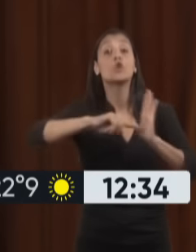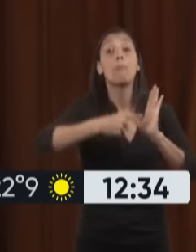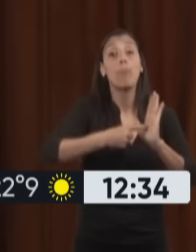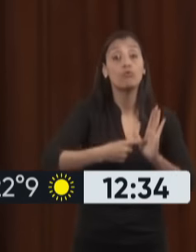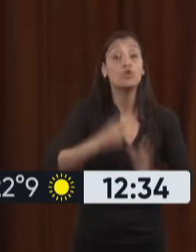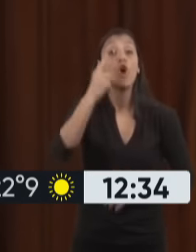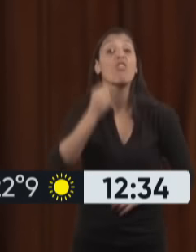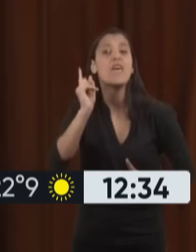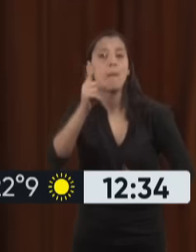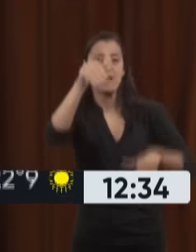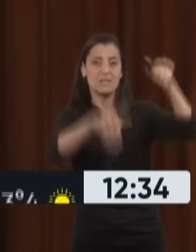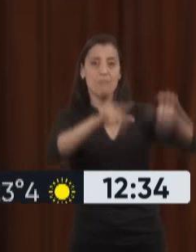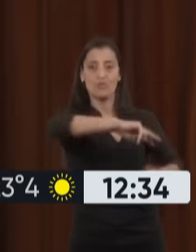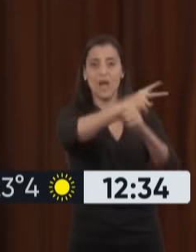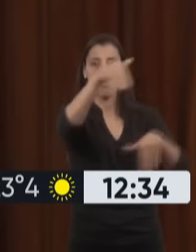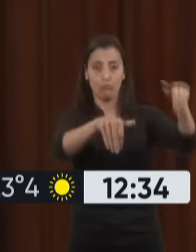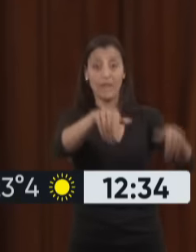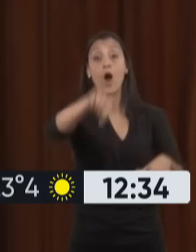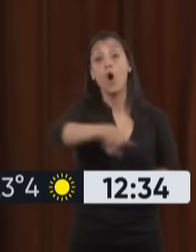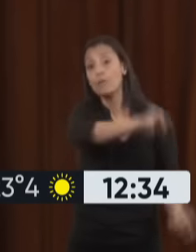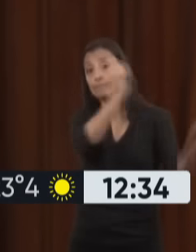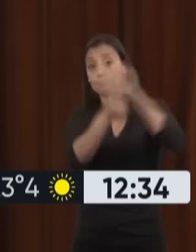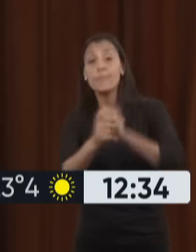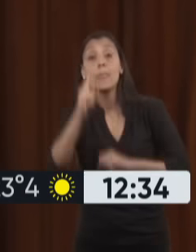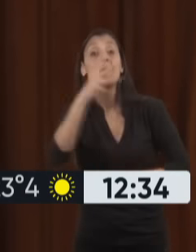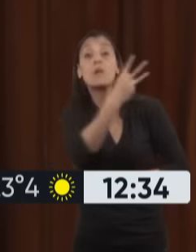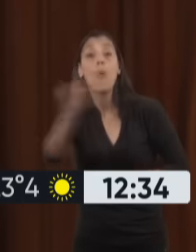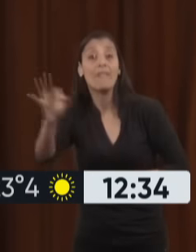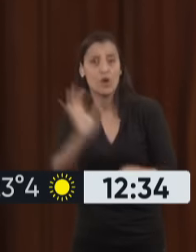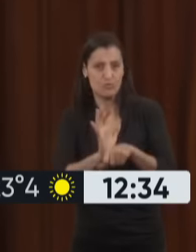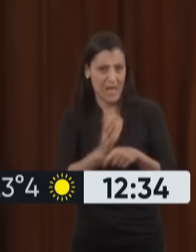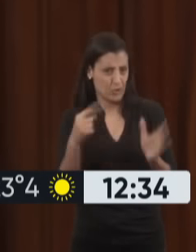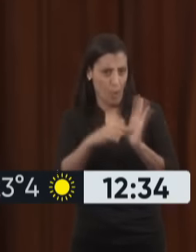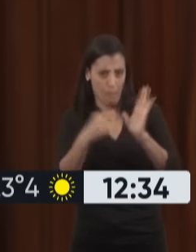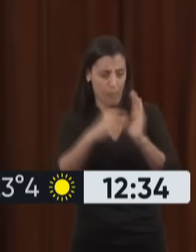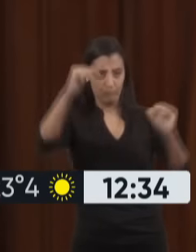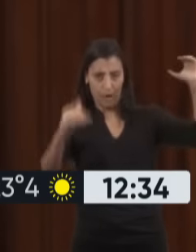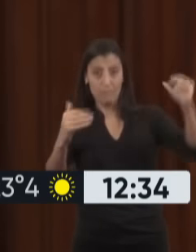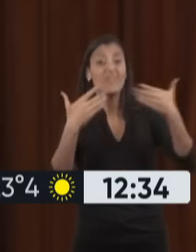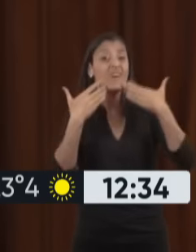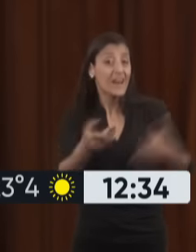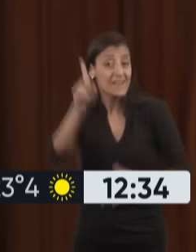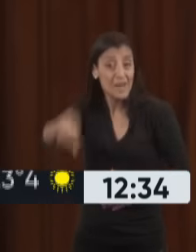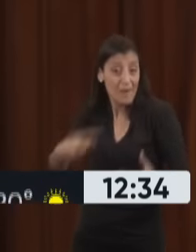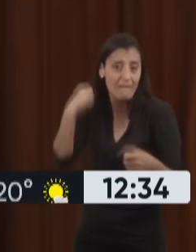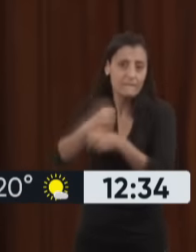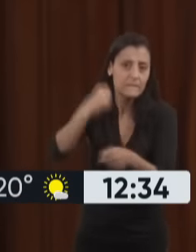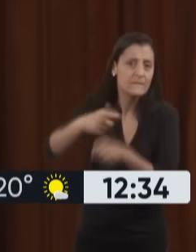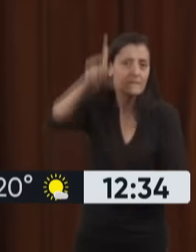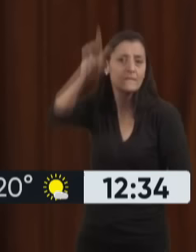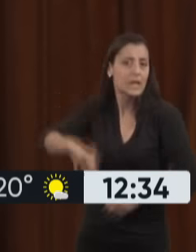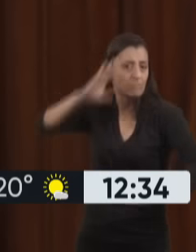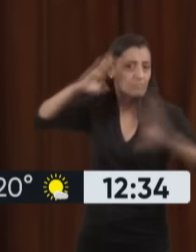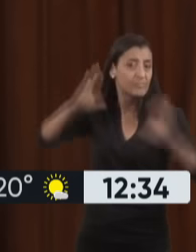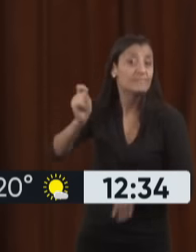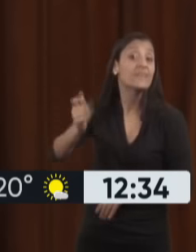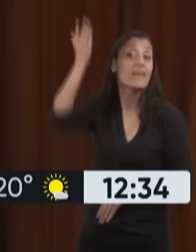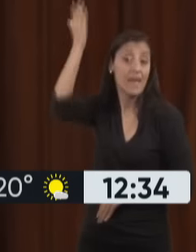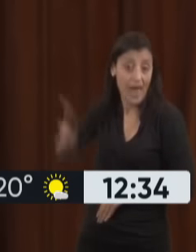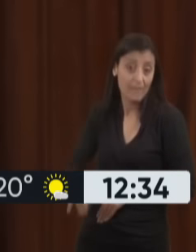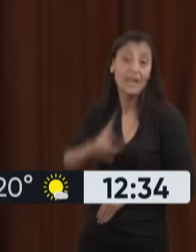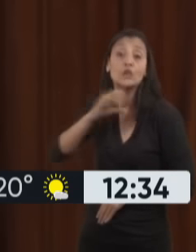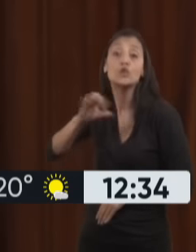del balotaje y hoy se ubica en el orden de los 1.400 puntos, gracias al trabajo apoteósico que está realizando